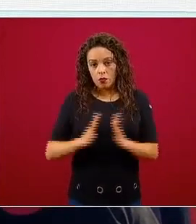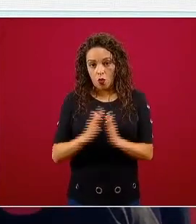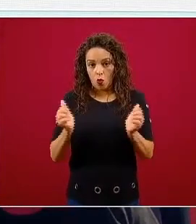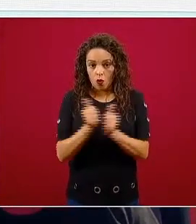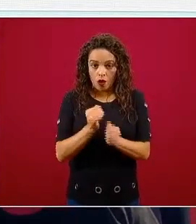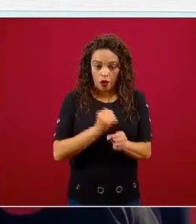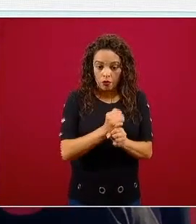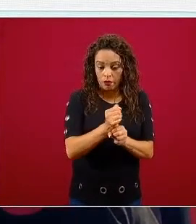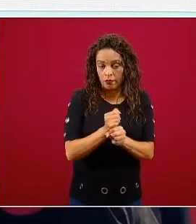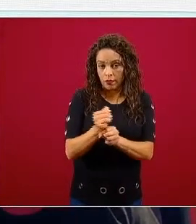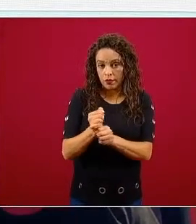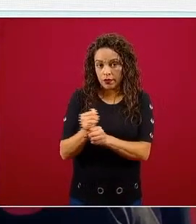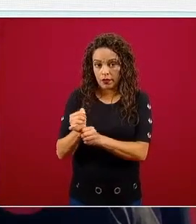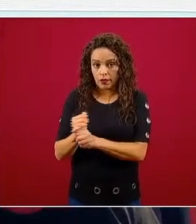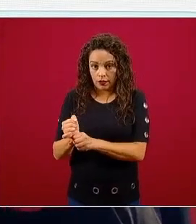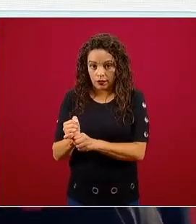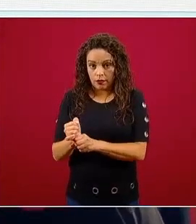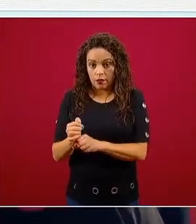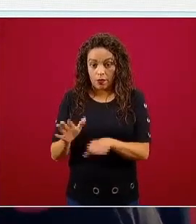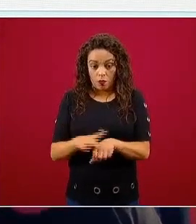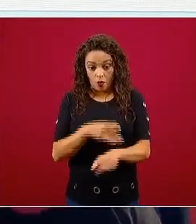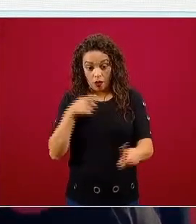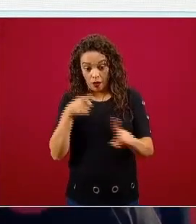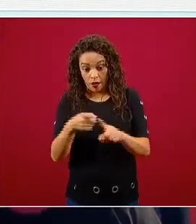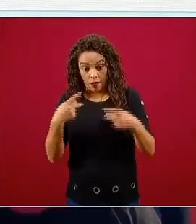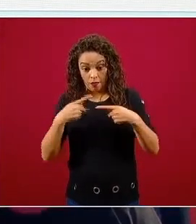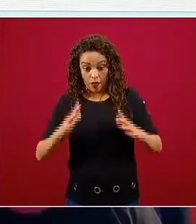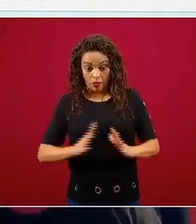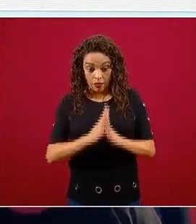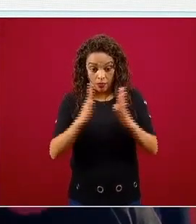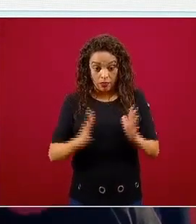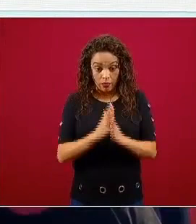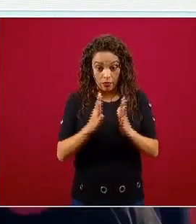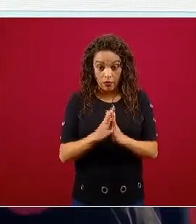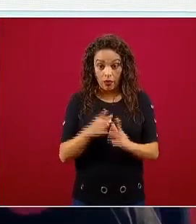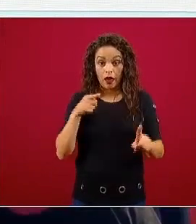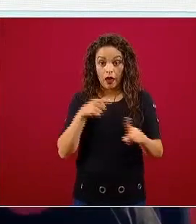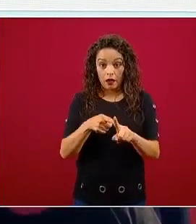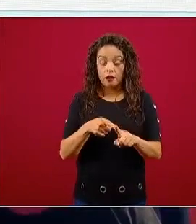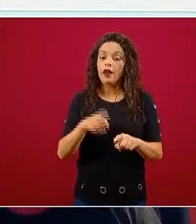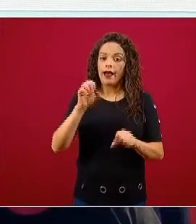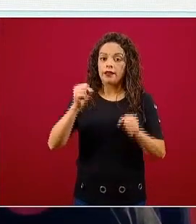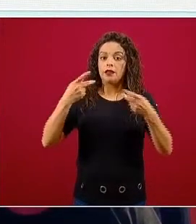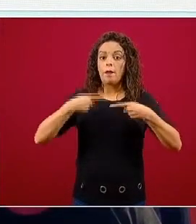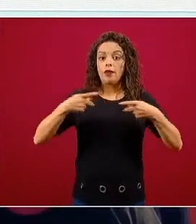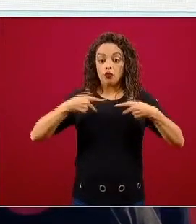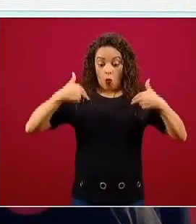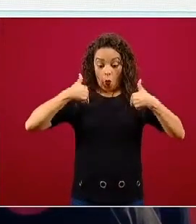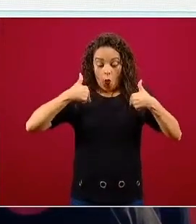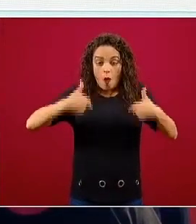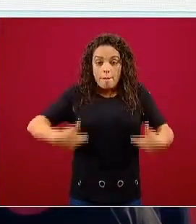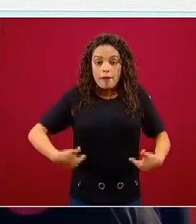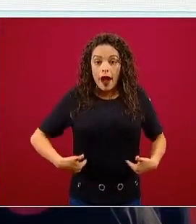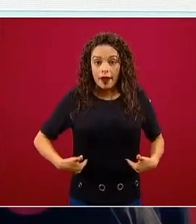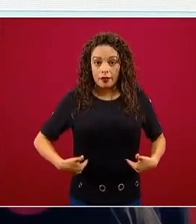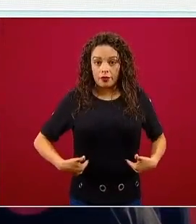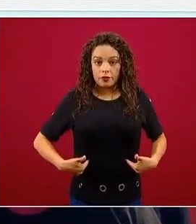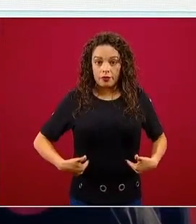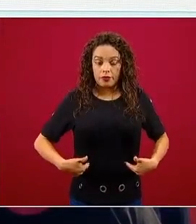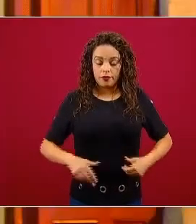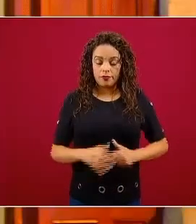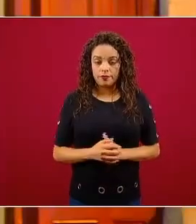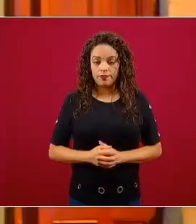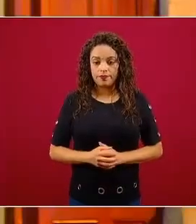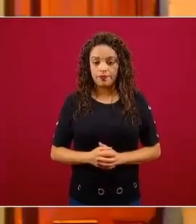investigación clínica, los participantes en la investigación son sujetos humanos. Y asegurarse que antes